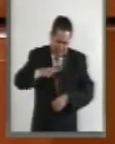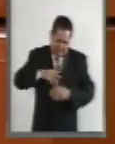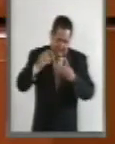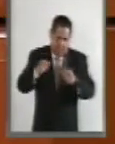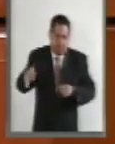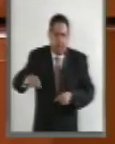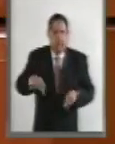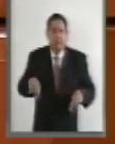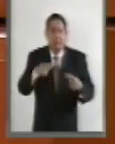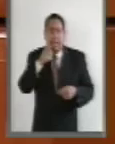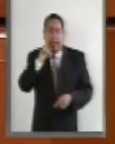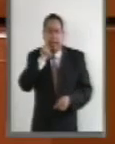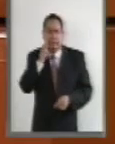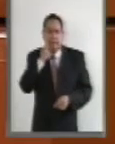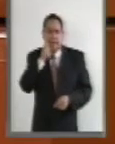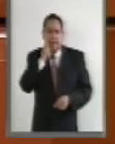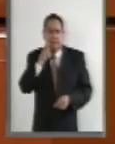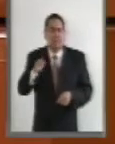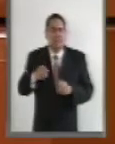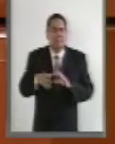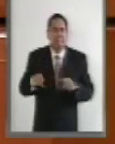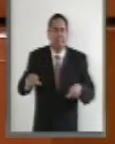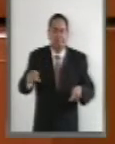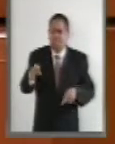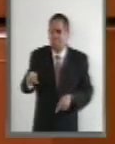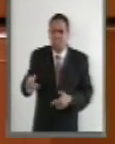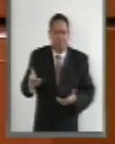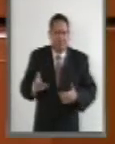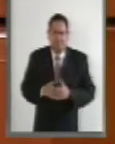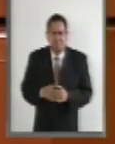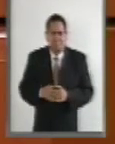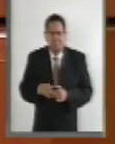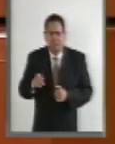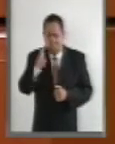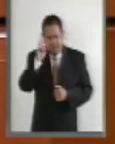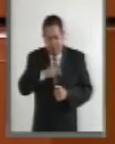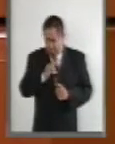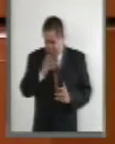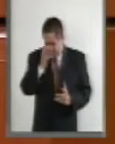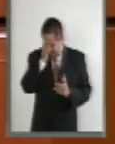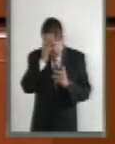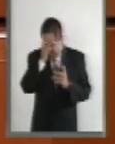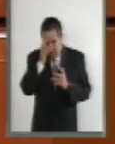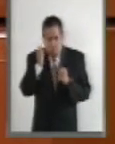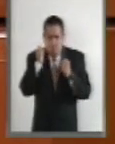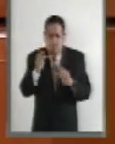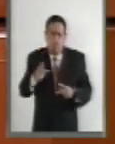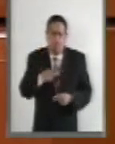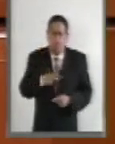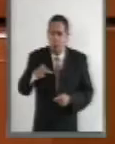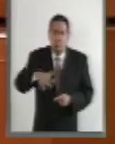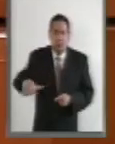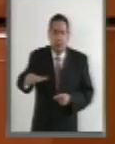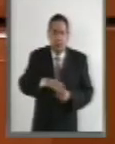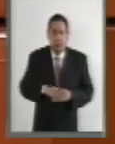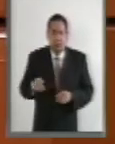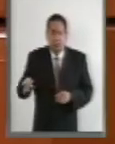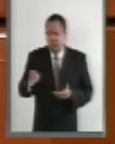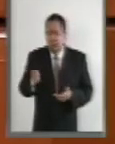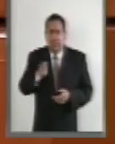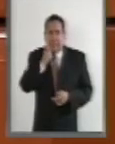Chiclerito es un emblema de la oprobiosa pobreza de mi estado. El Chiclerito